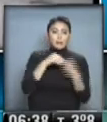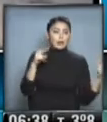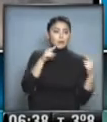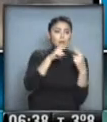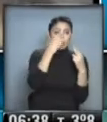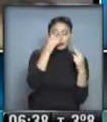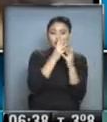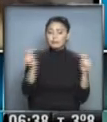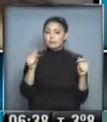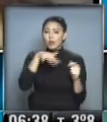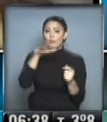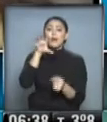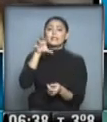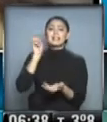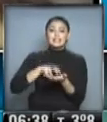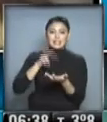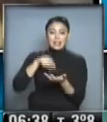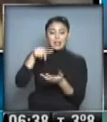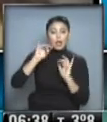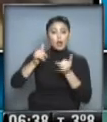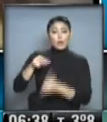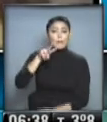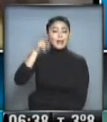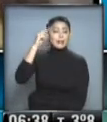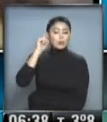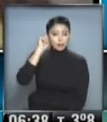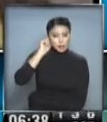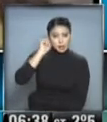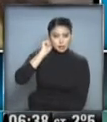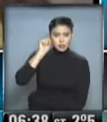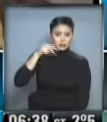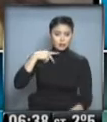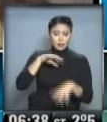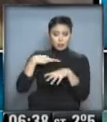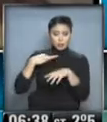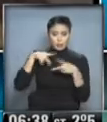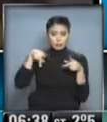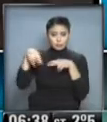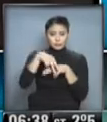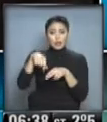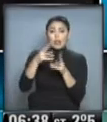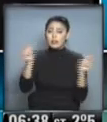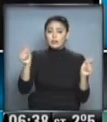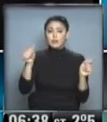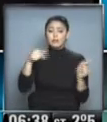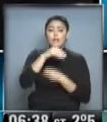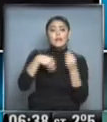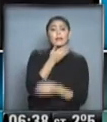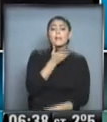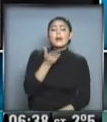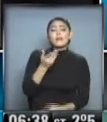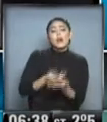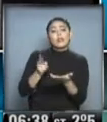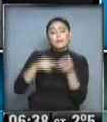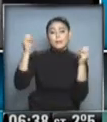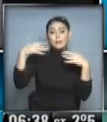Salta. Desde ese momento, la joven diseñadora textil de 29 años permanece desaparecida. Sus seres queridos reclaman por su